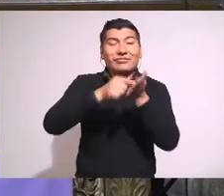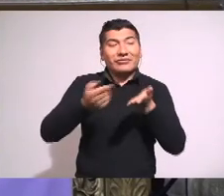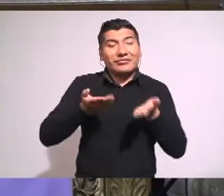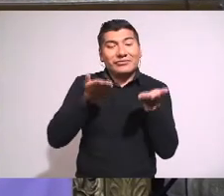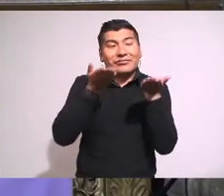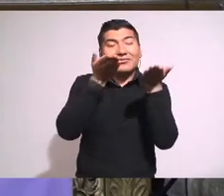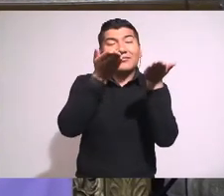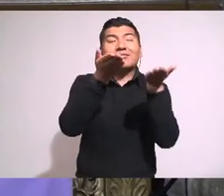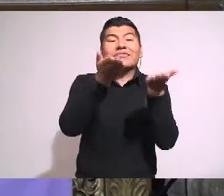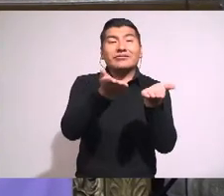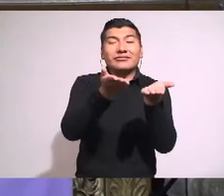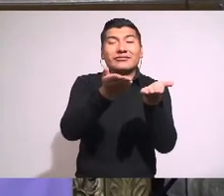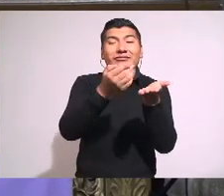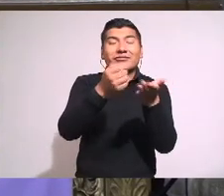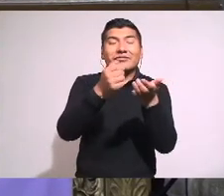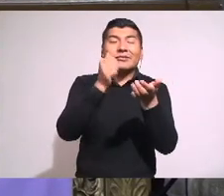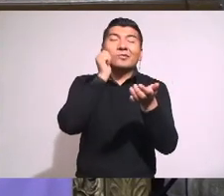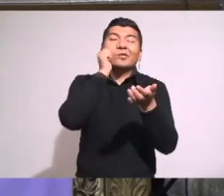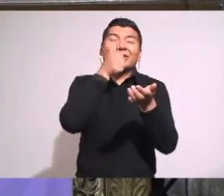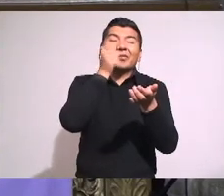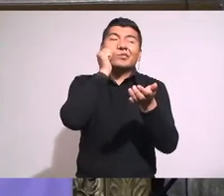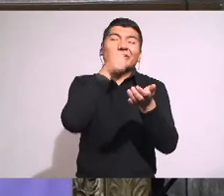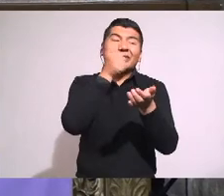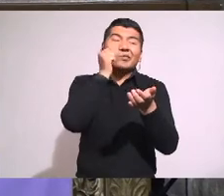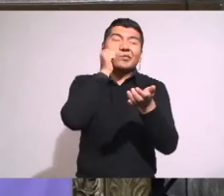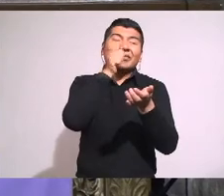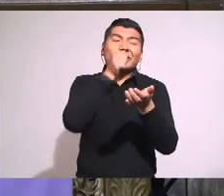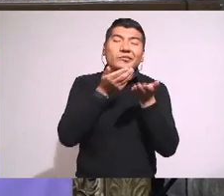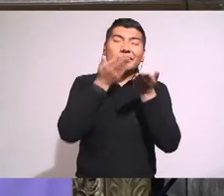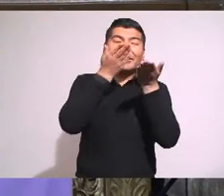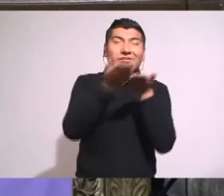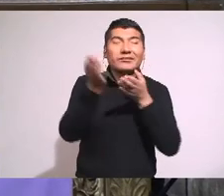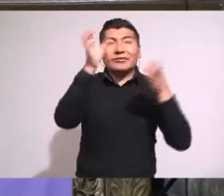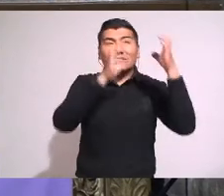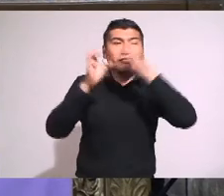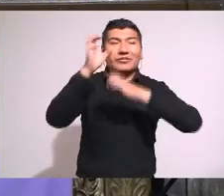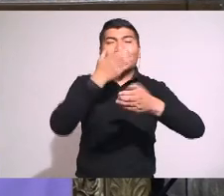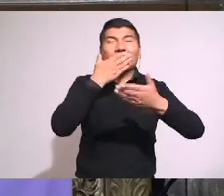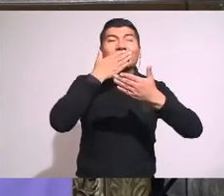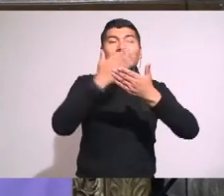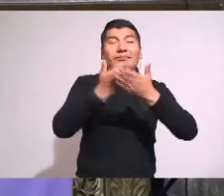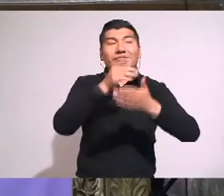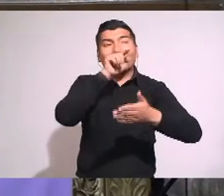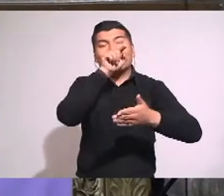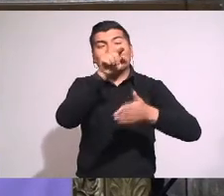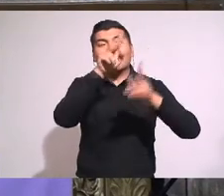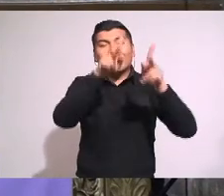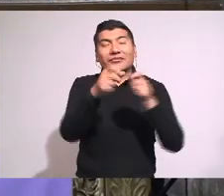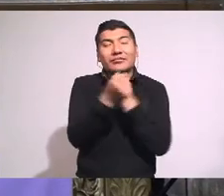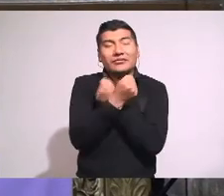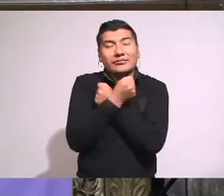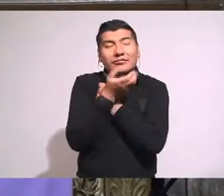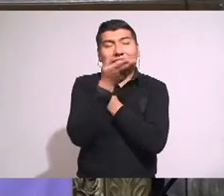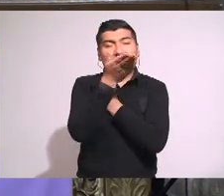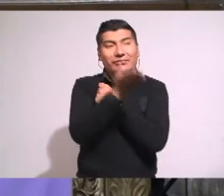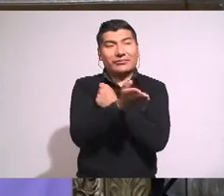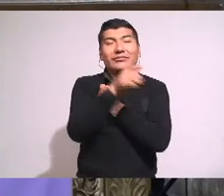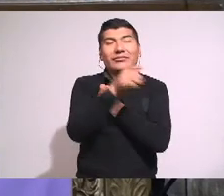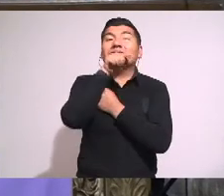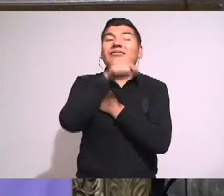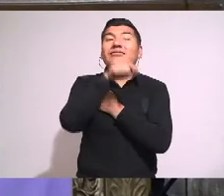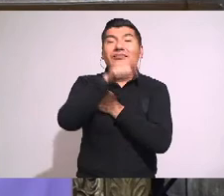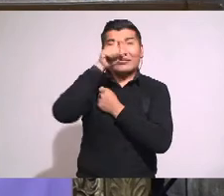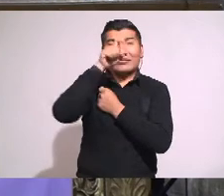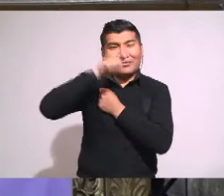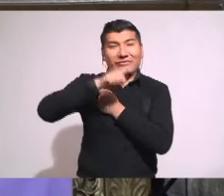donación permanente y constante buscando el bien de la persona amada. Eso debe de